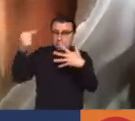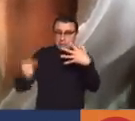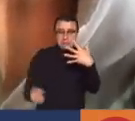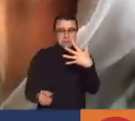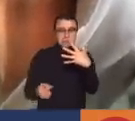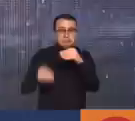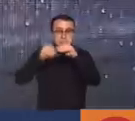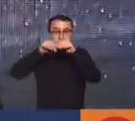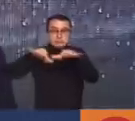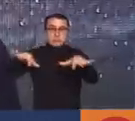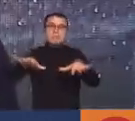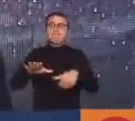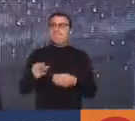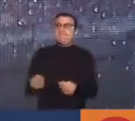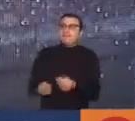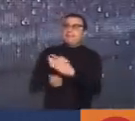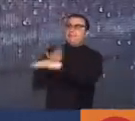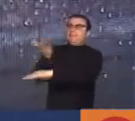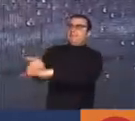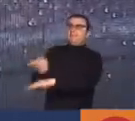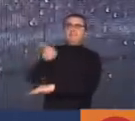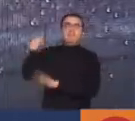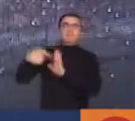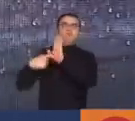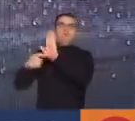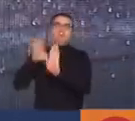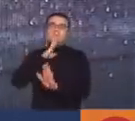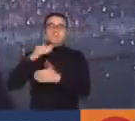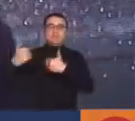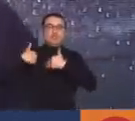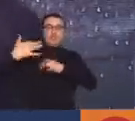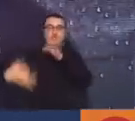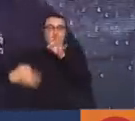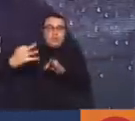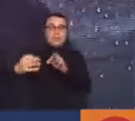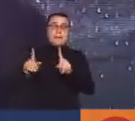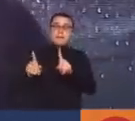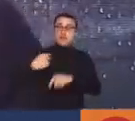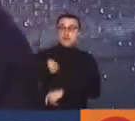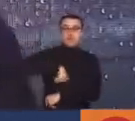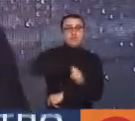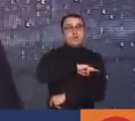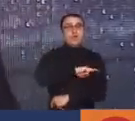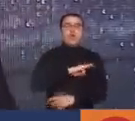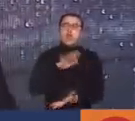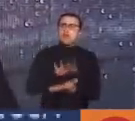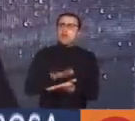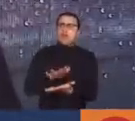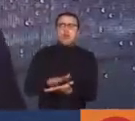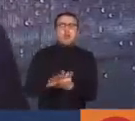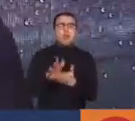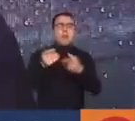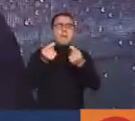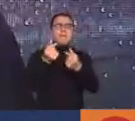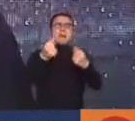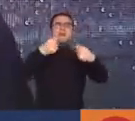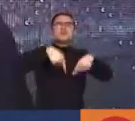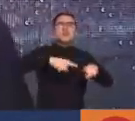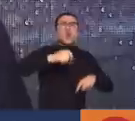la justicia, con las instancias competentes, pero nosotros no vamos a permitir que se roben el dinero los